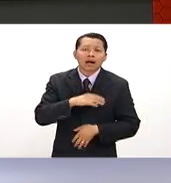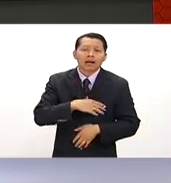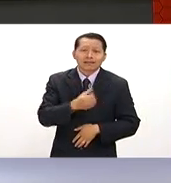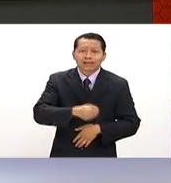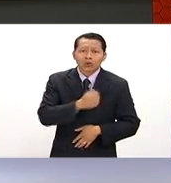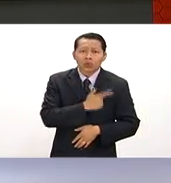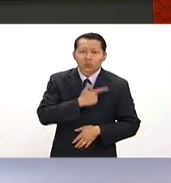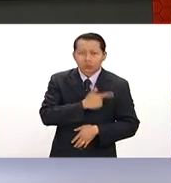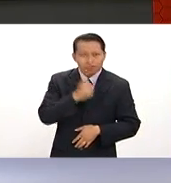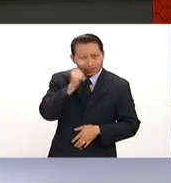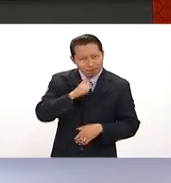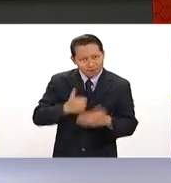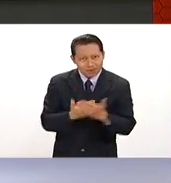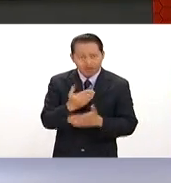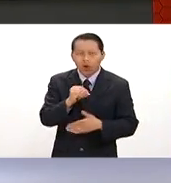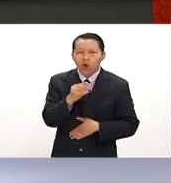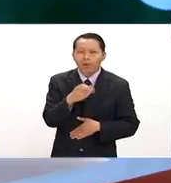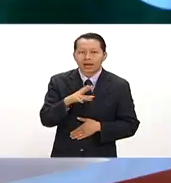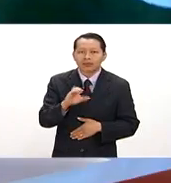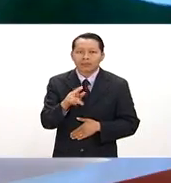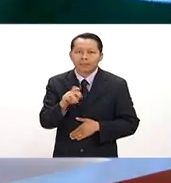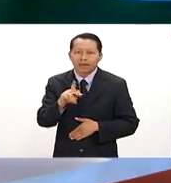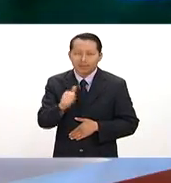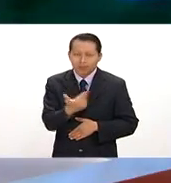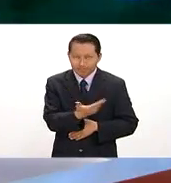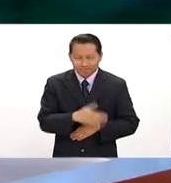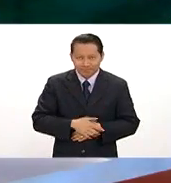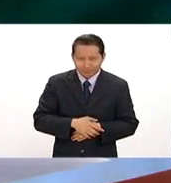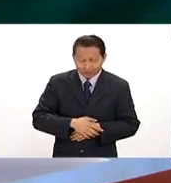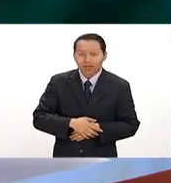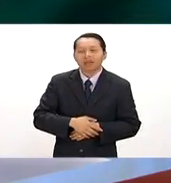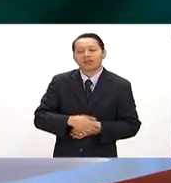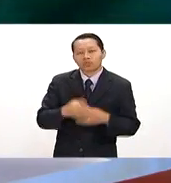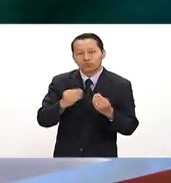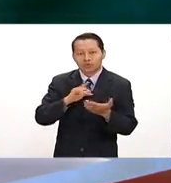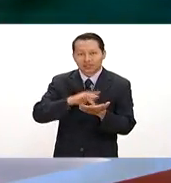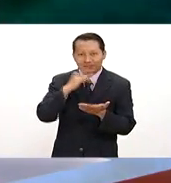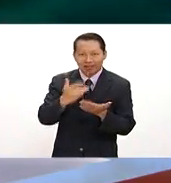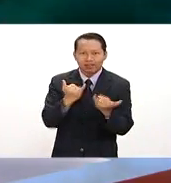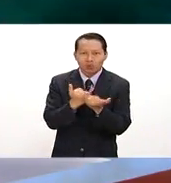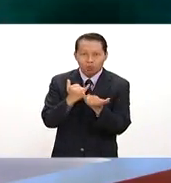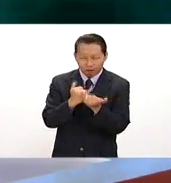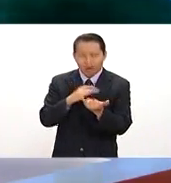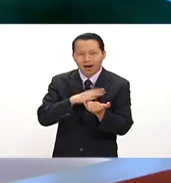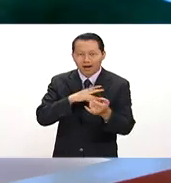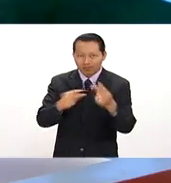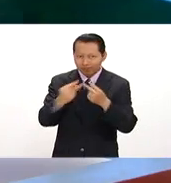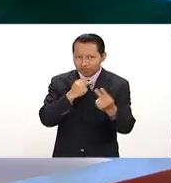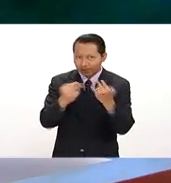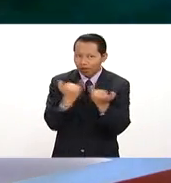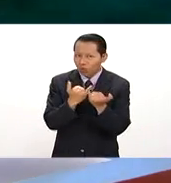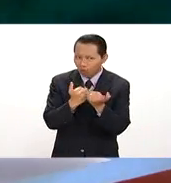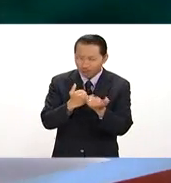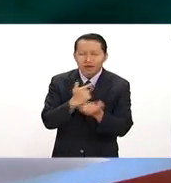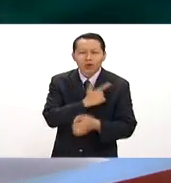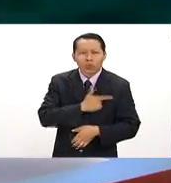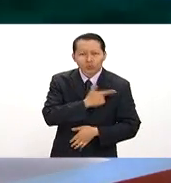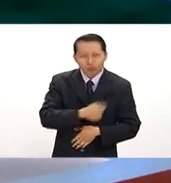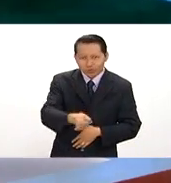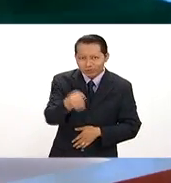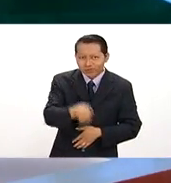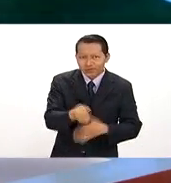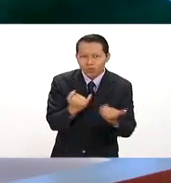cada mañana, a Omar Cepeda. Omar. Buenos días, muchísimas gracias por estar con nosotros. Es un placer saludarlas esta mañana de